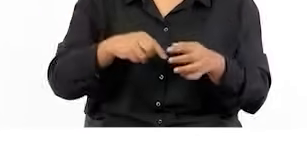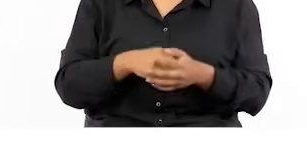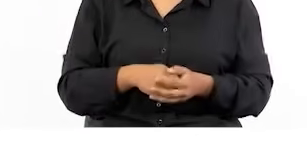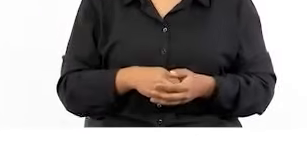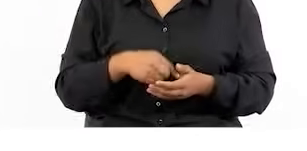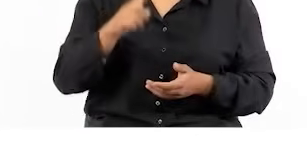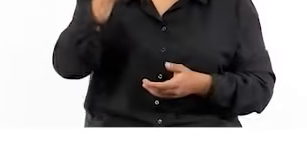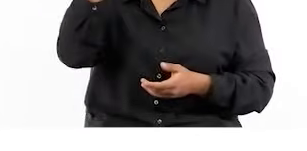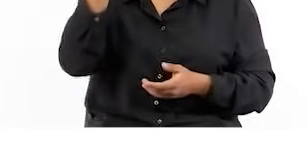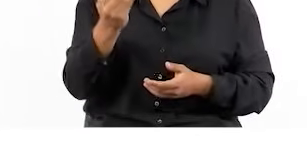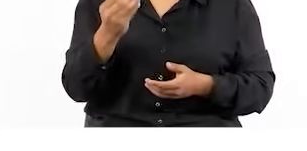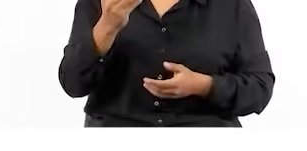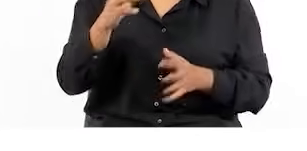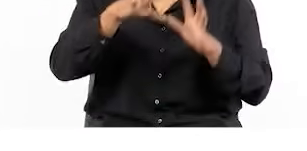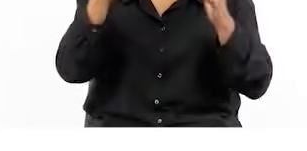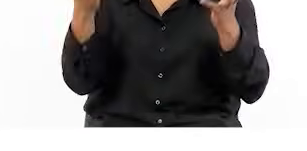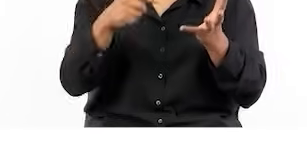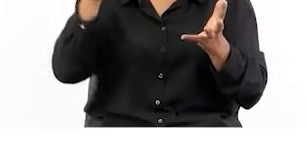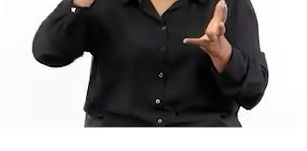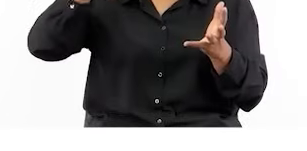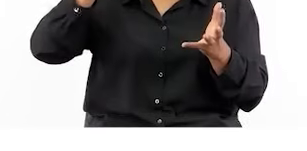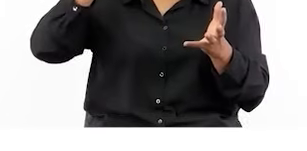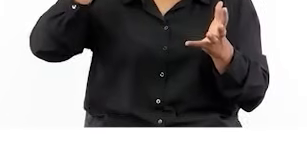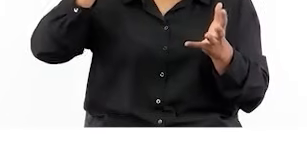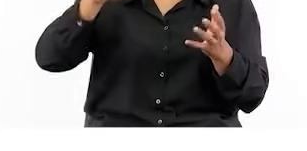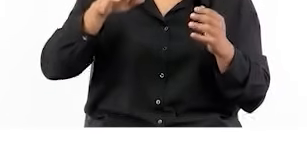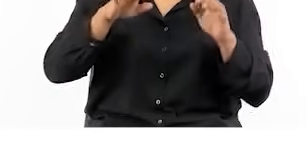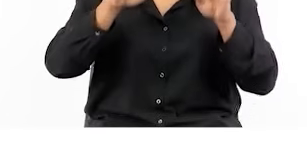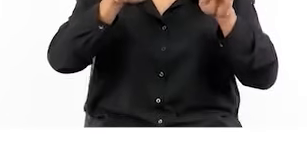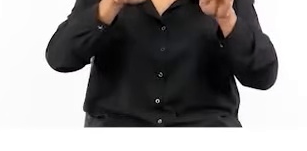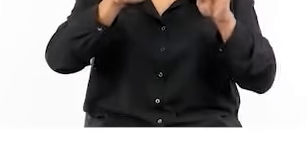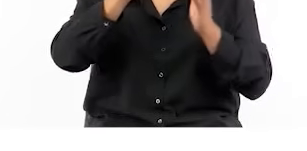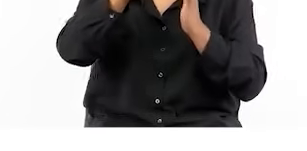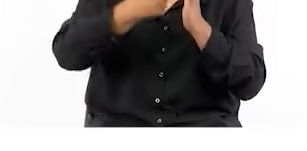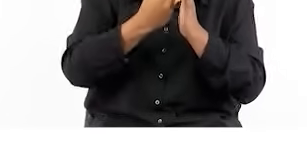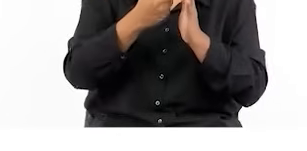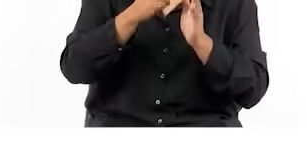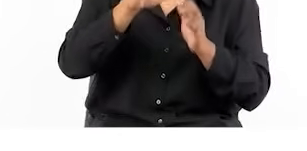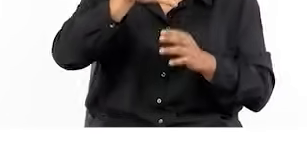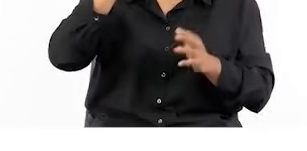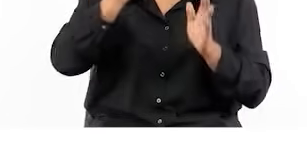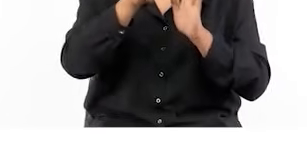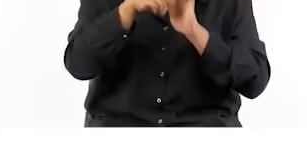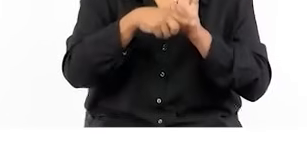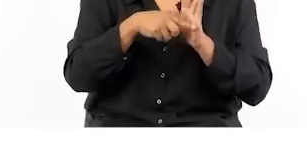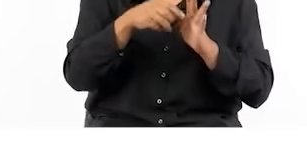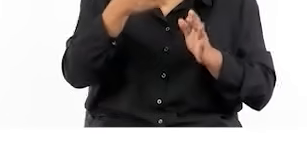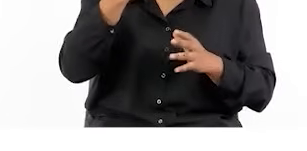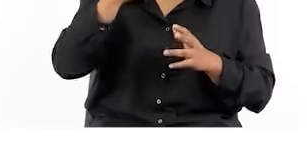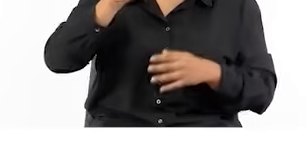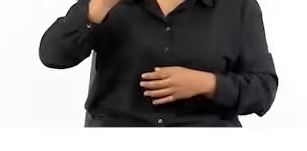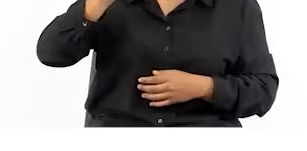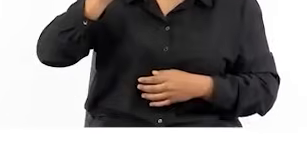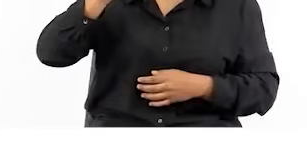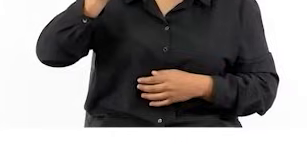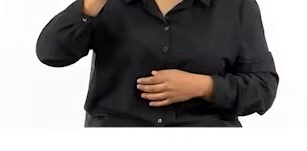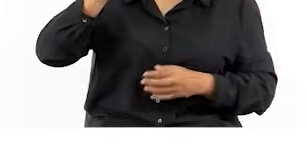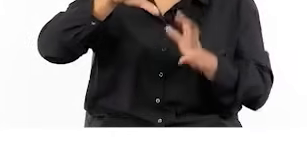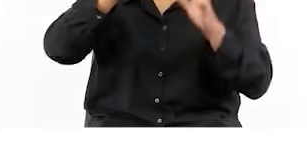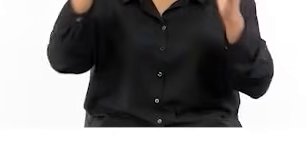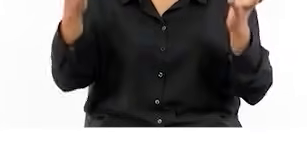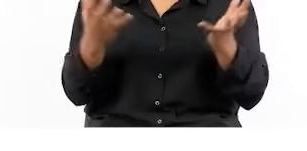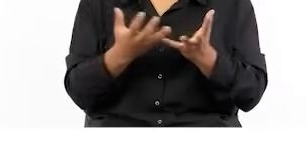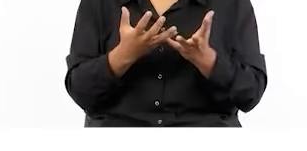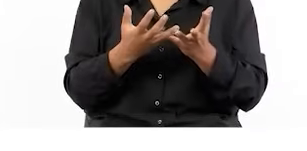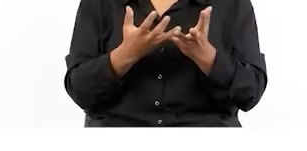no se ha disuelto. Un día en Júpiter dura aproximadamente 9 horas y 50 minutos.